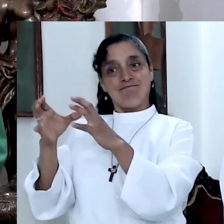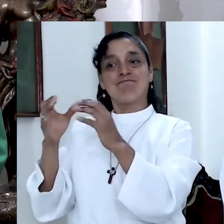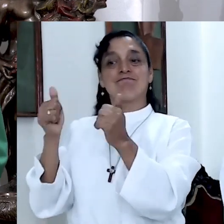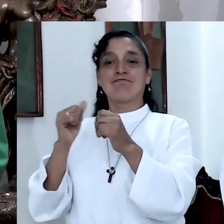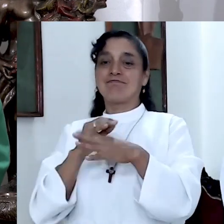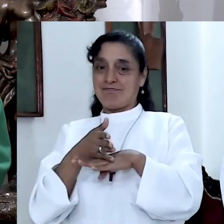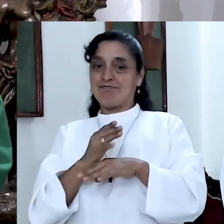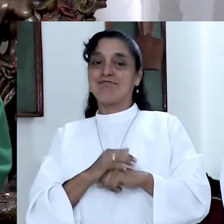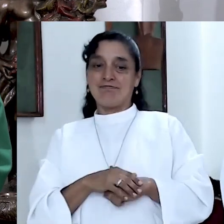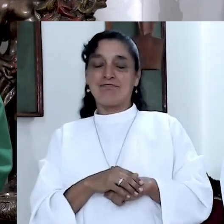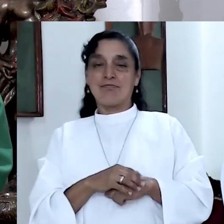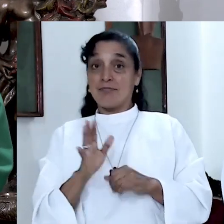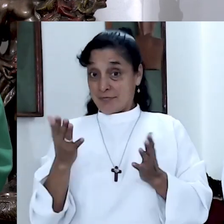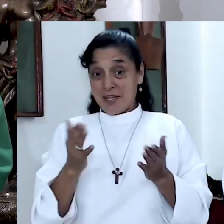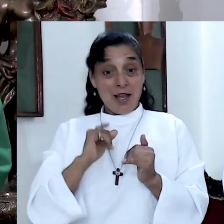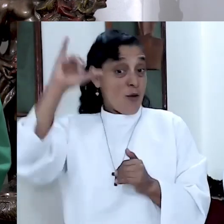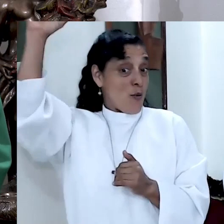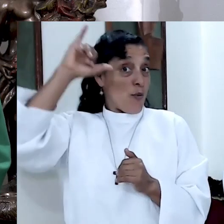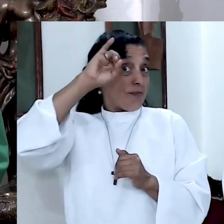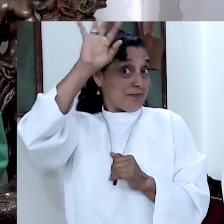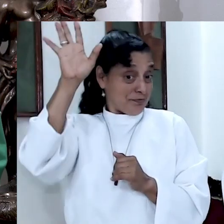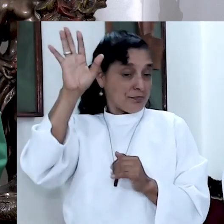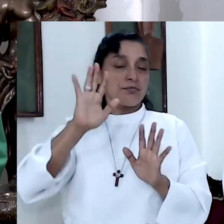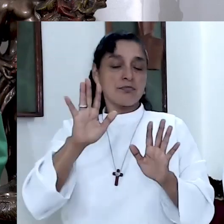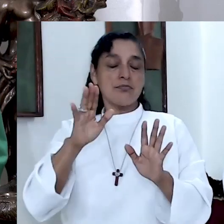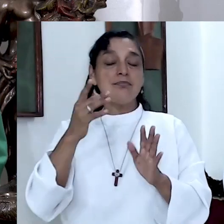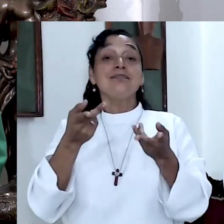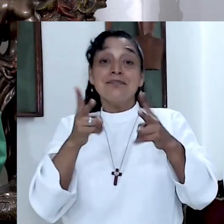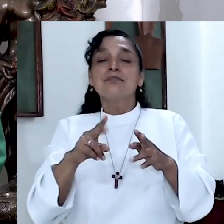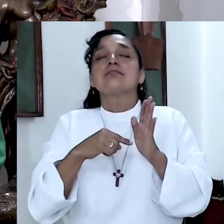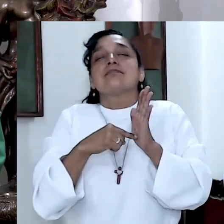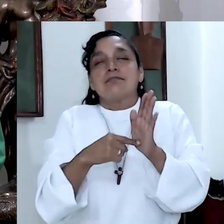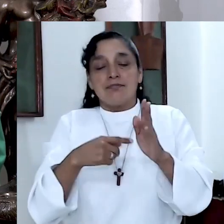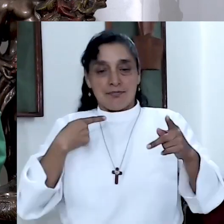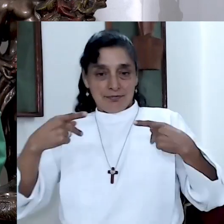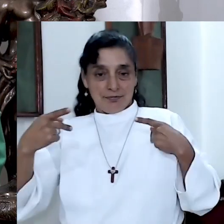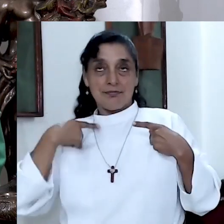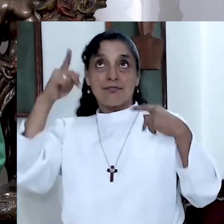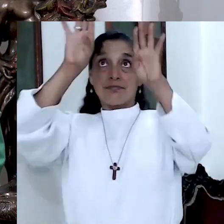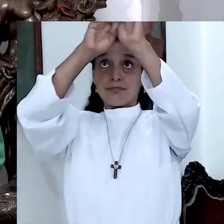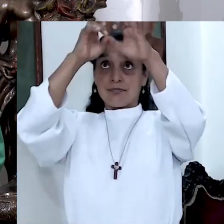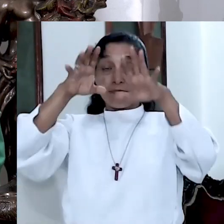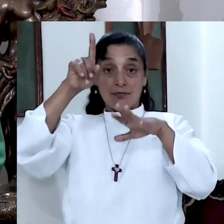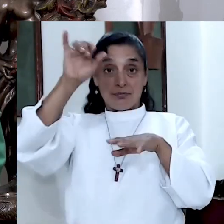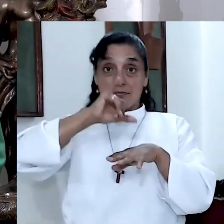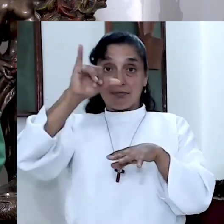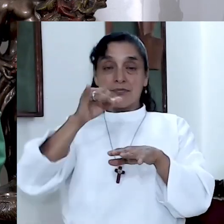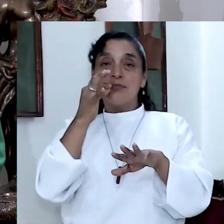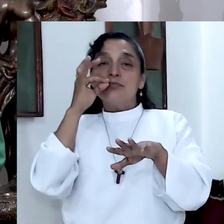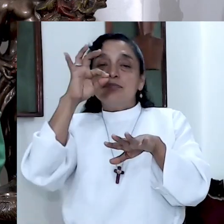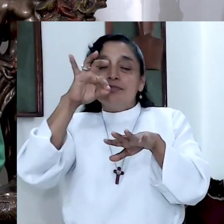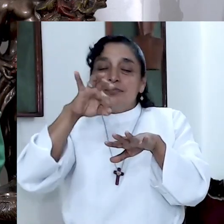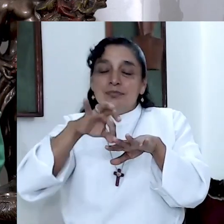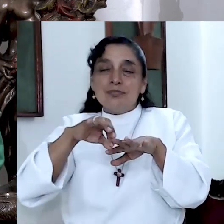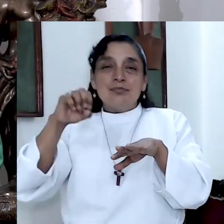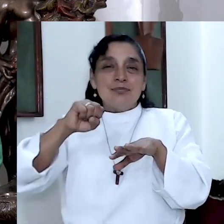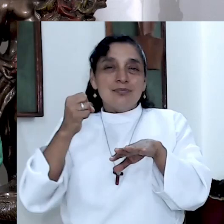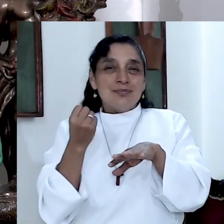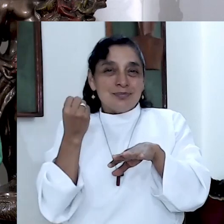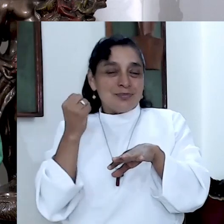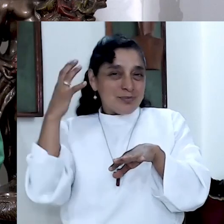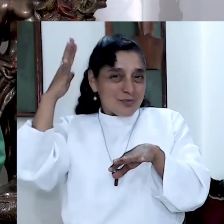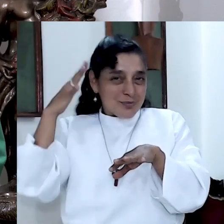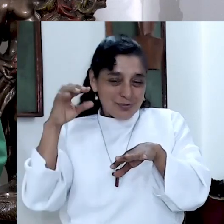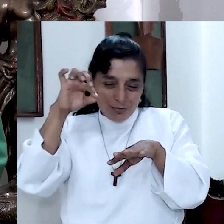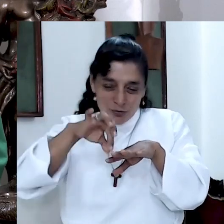Luego les propuso también otra parábola. El reino de los cielos se parece a la semilla de mostaza que un hombre siembra en su